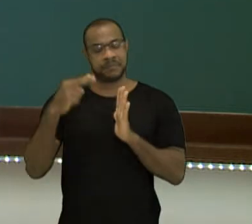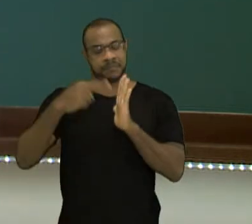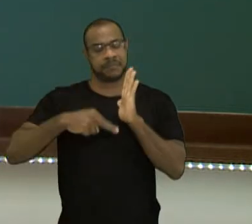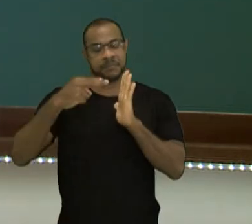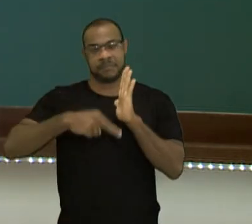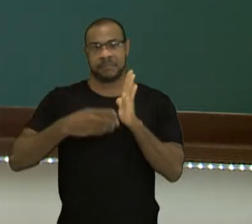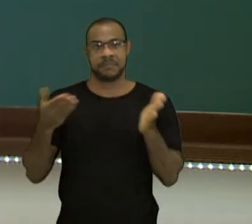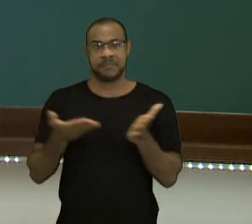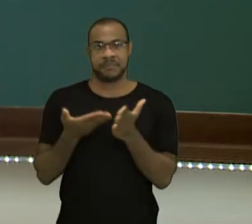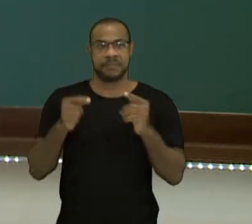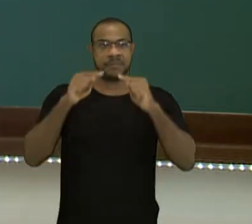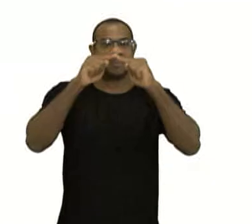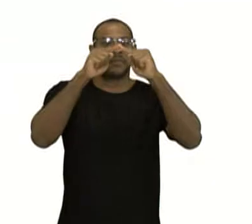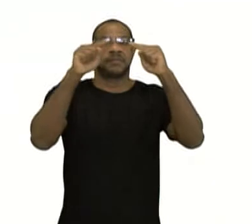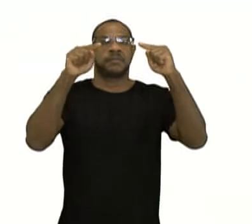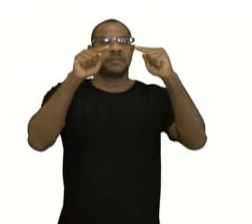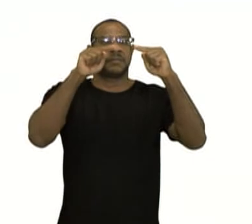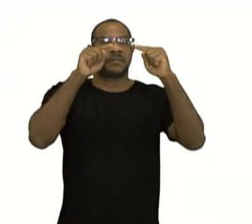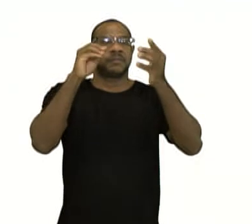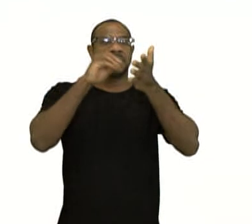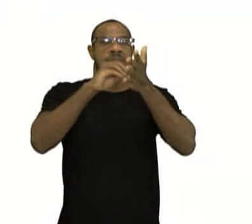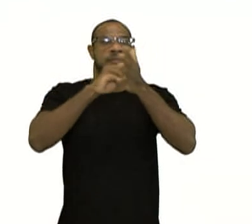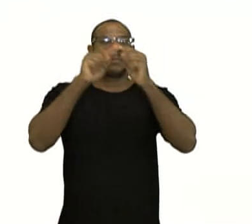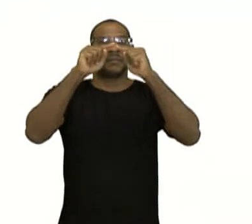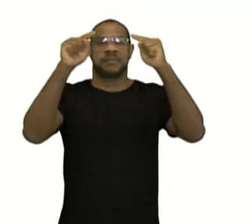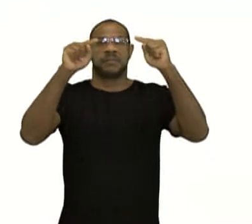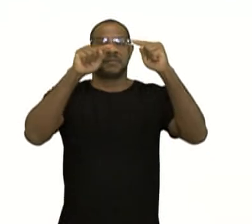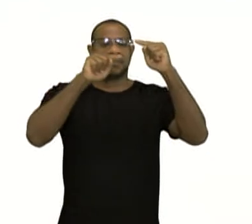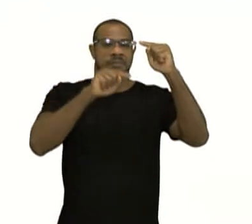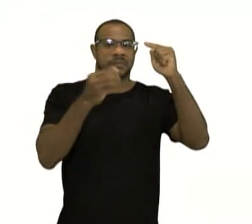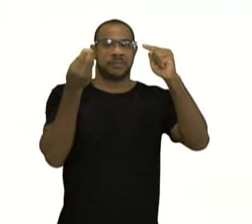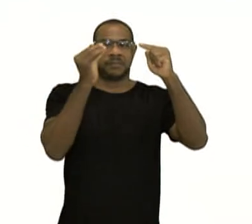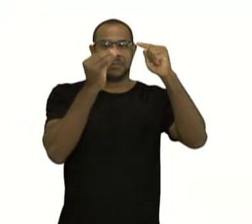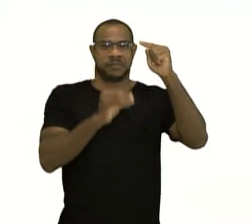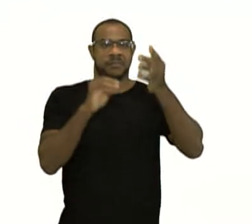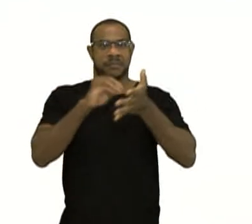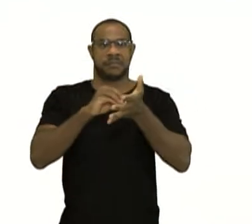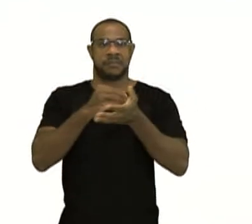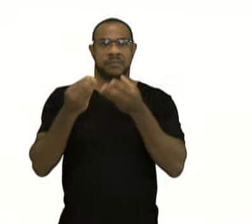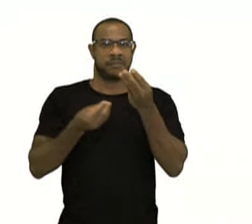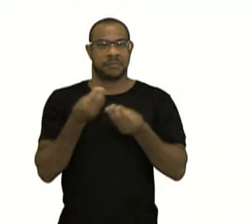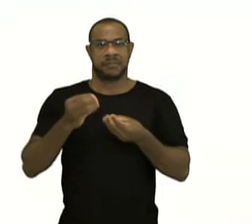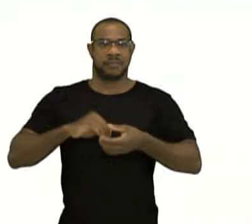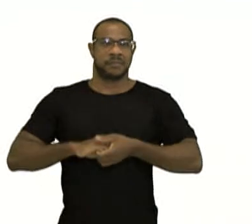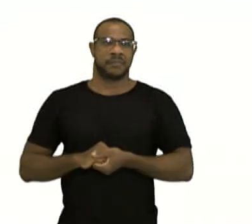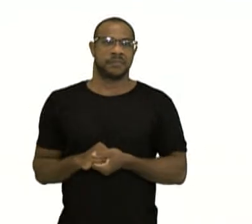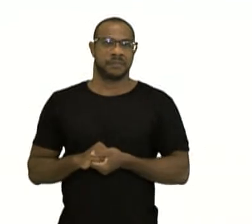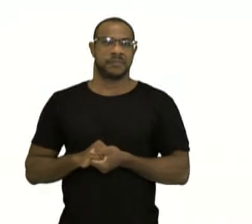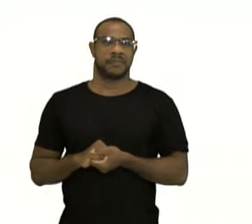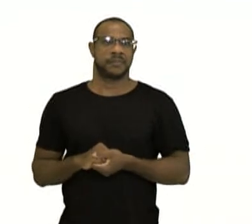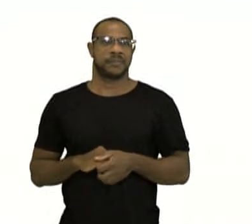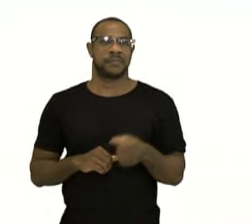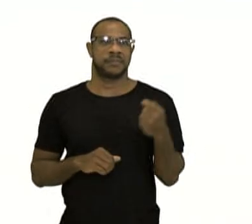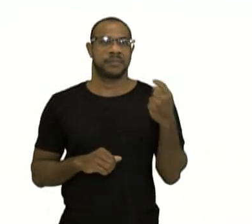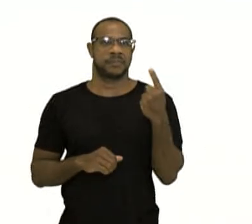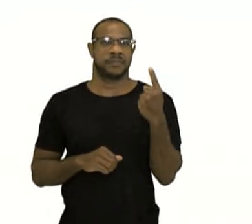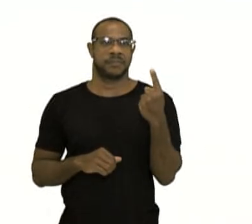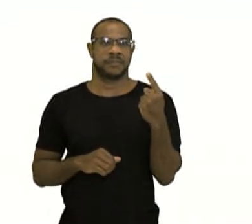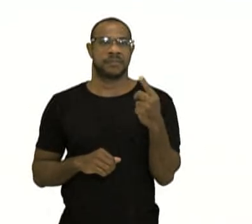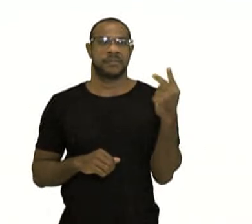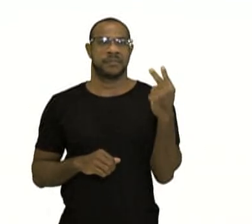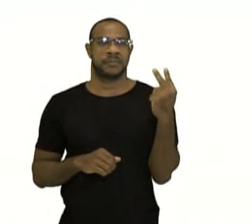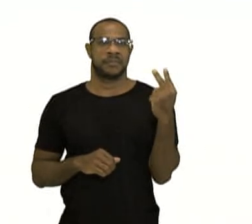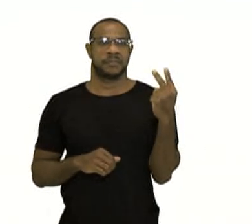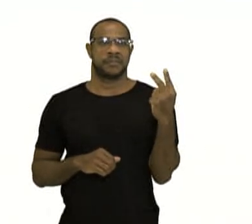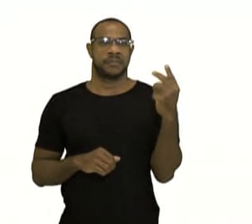os espaços com o condicional simple. 1. Hacer mais viajes. 2. Correr mais